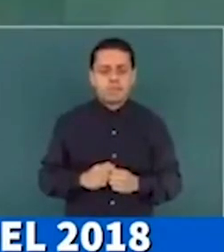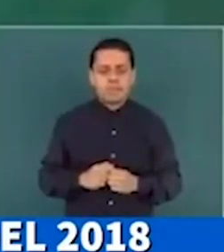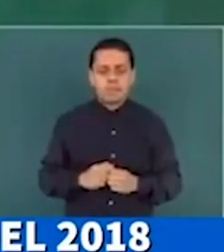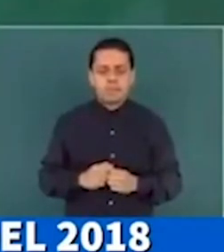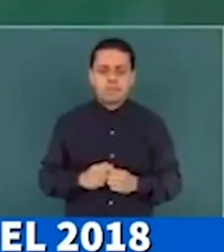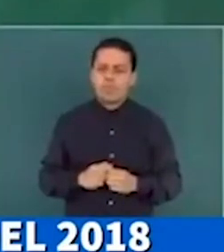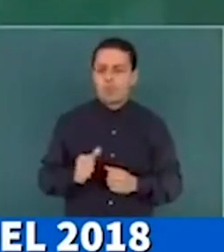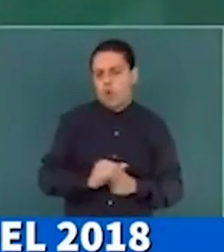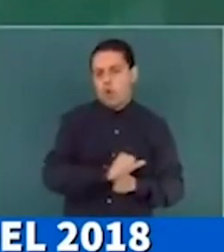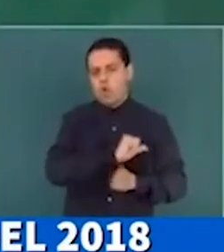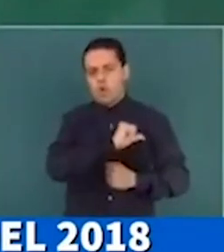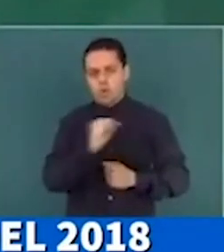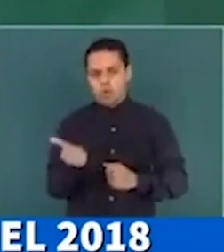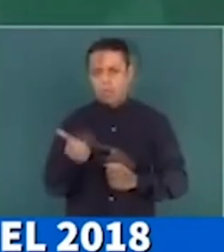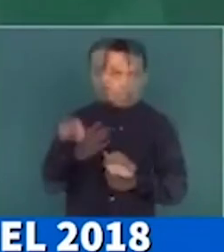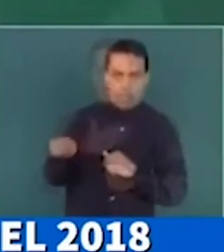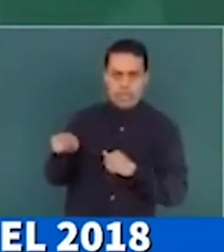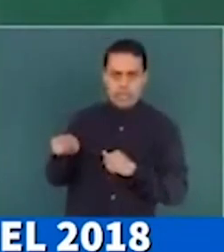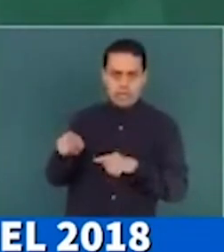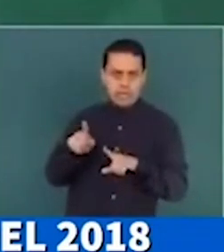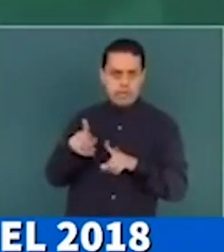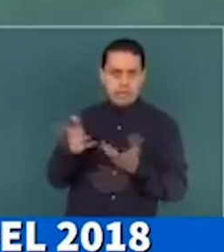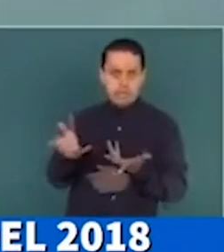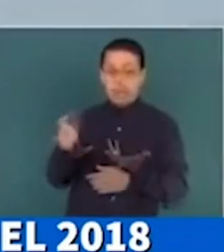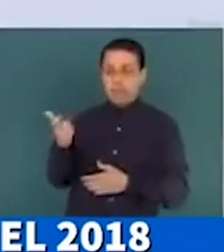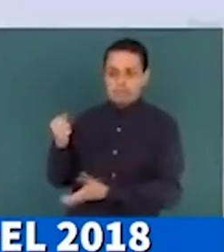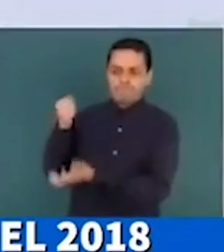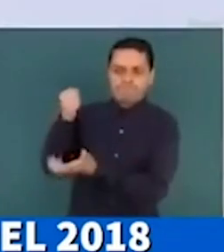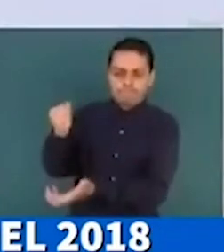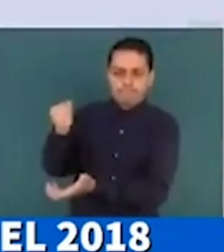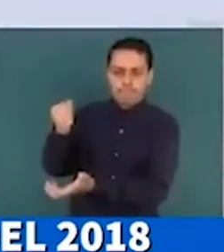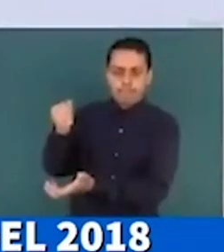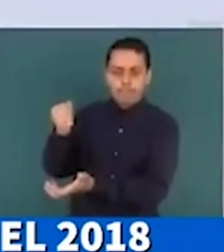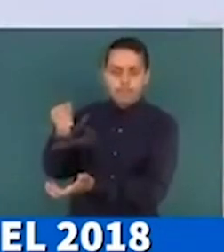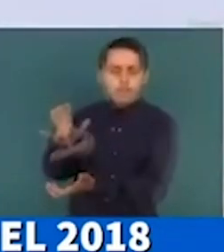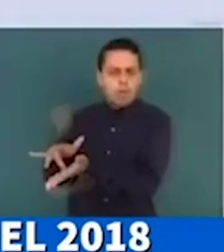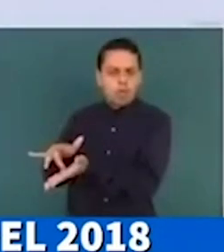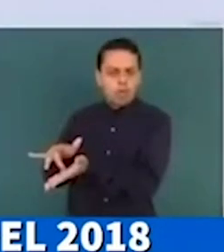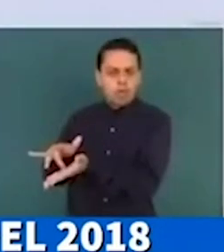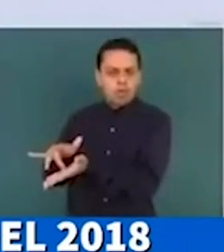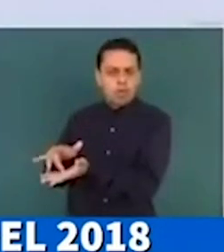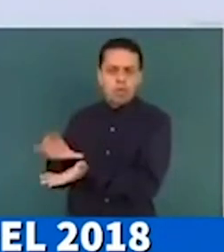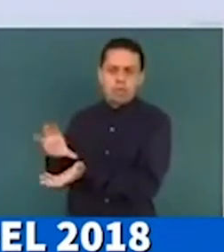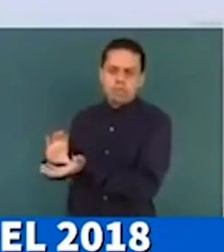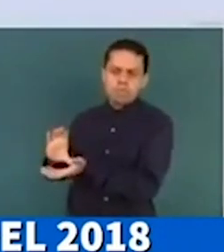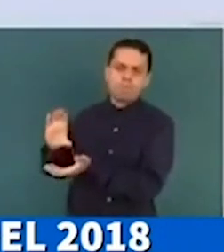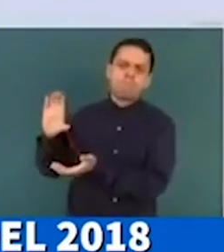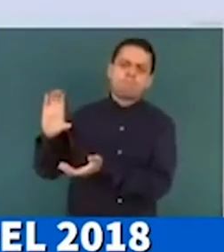otro caso, en el de mi hermano, don David León, son aportaciones para